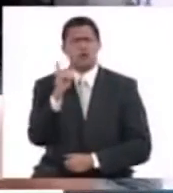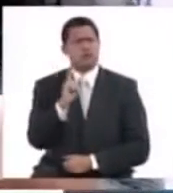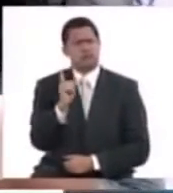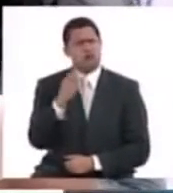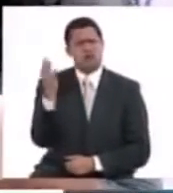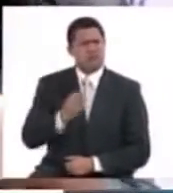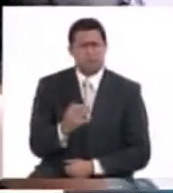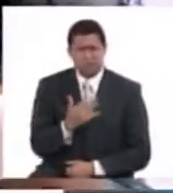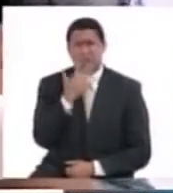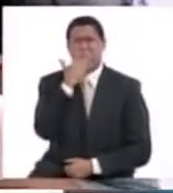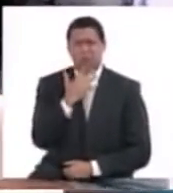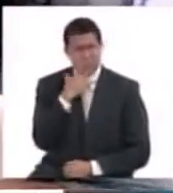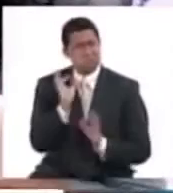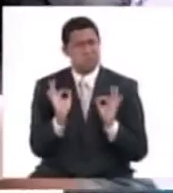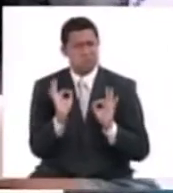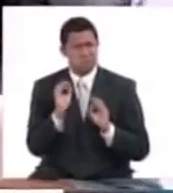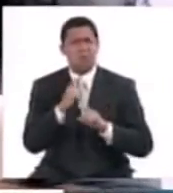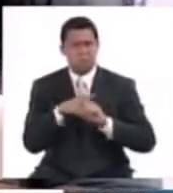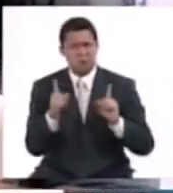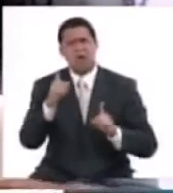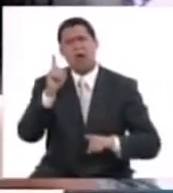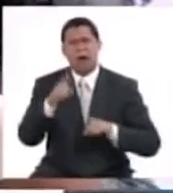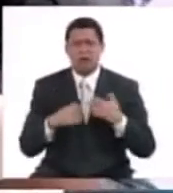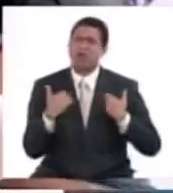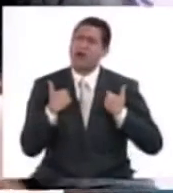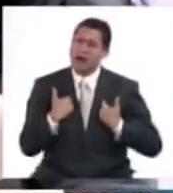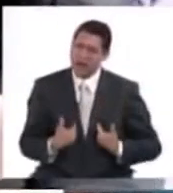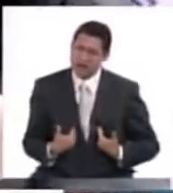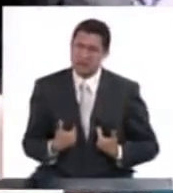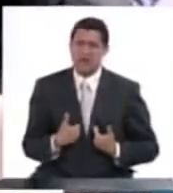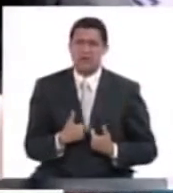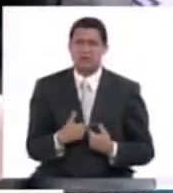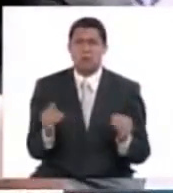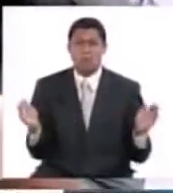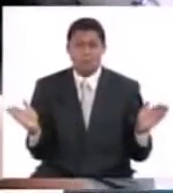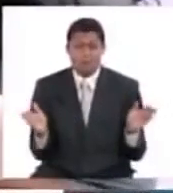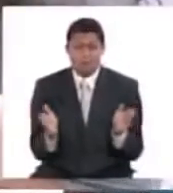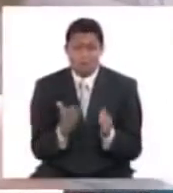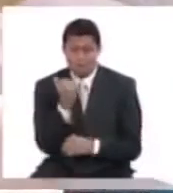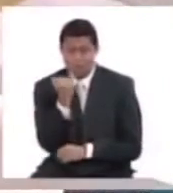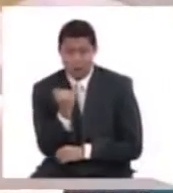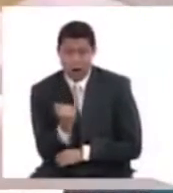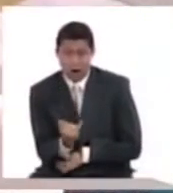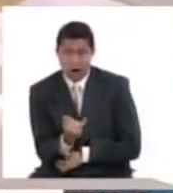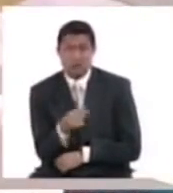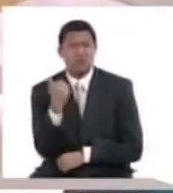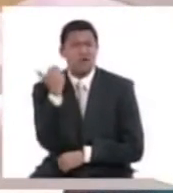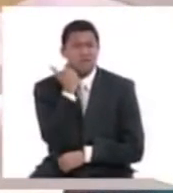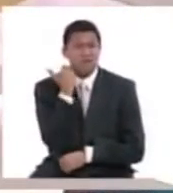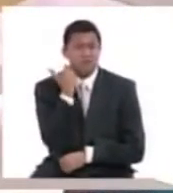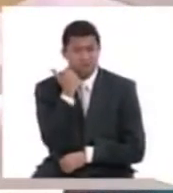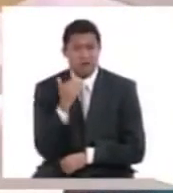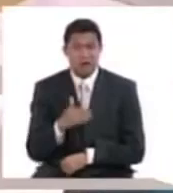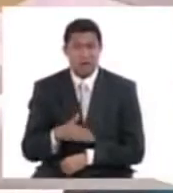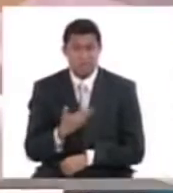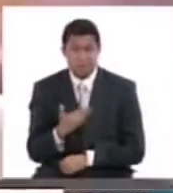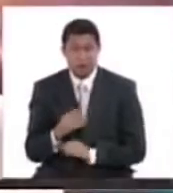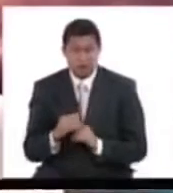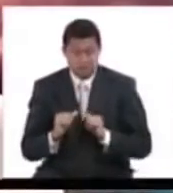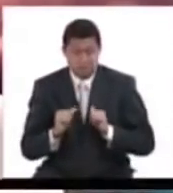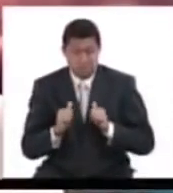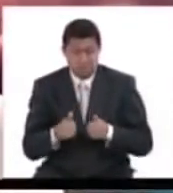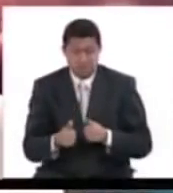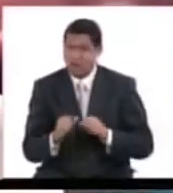no necesariamente, pero sí puede referir cansancio, pérdida de peso, porque es una enfermedad que puede ser incipiente, no